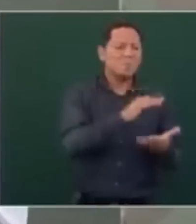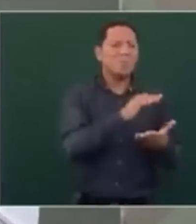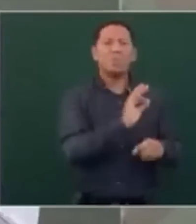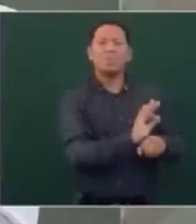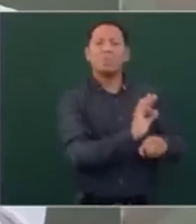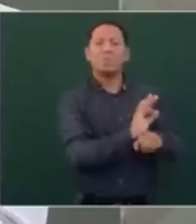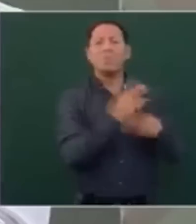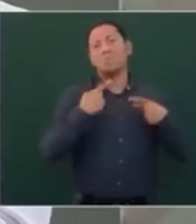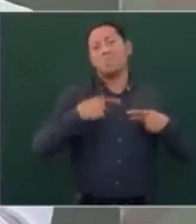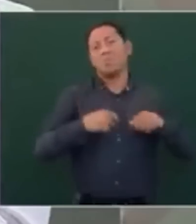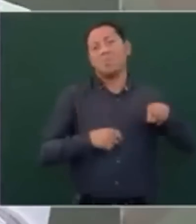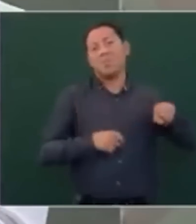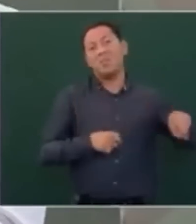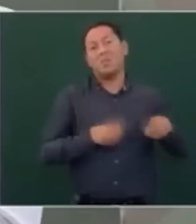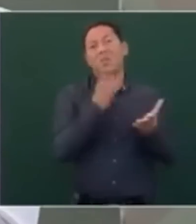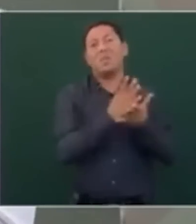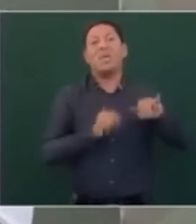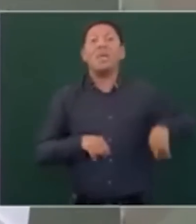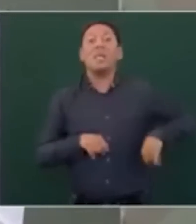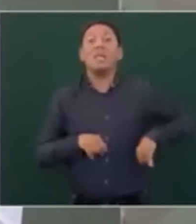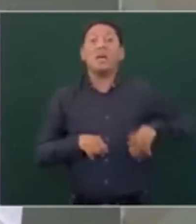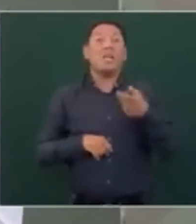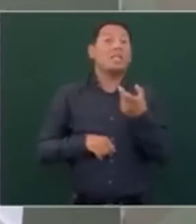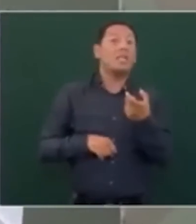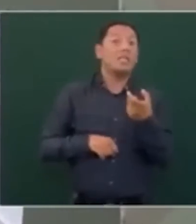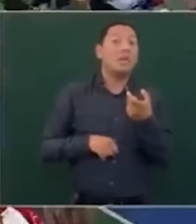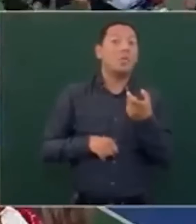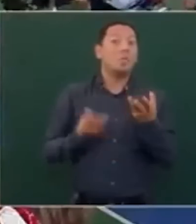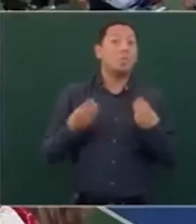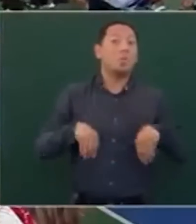gente nada más interesada en el dinero.